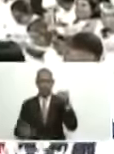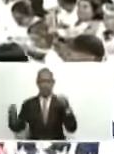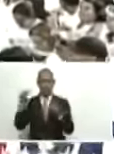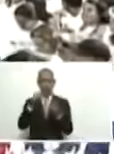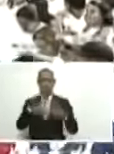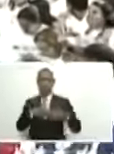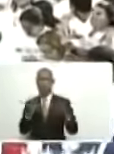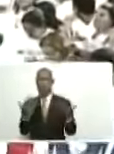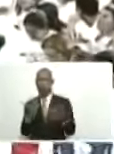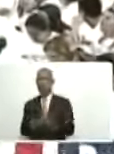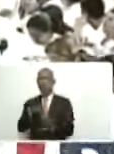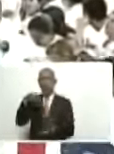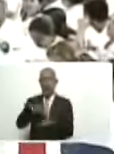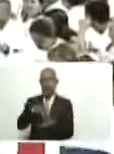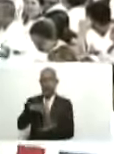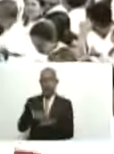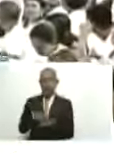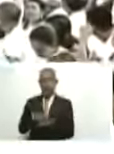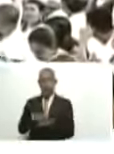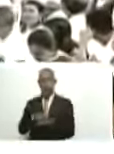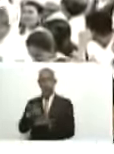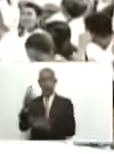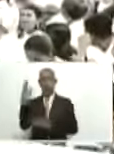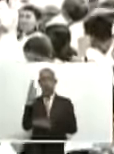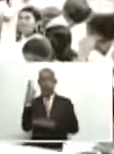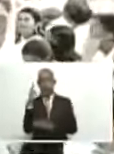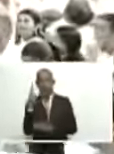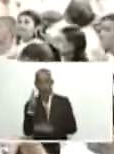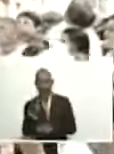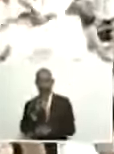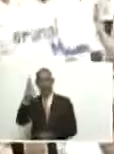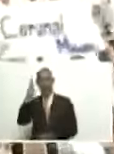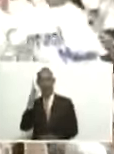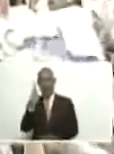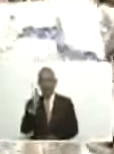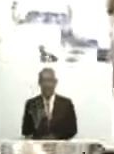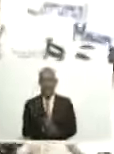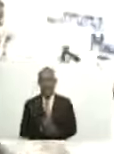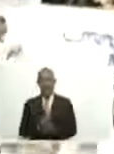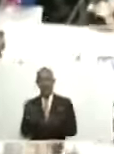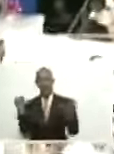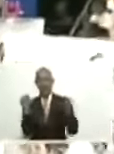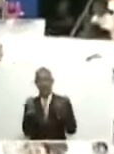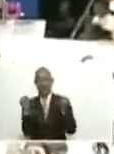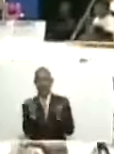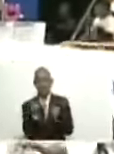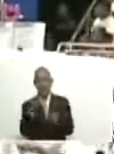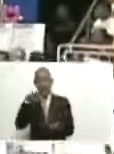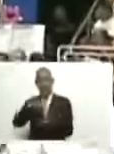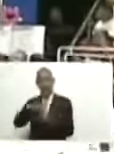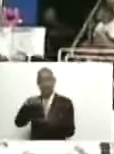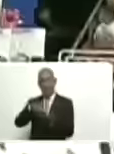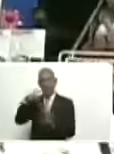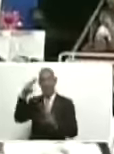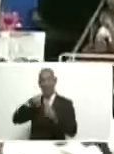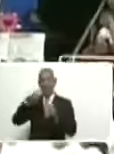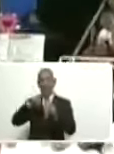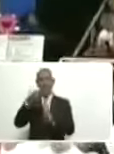son? Carabobo, Lara, Barinas, Mérida, Miranda, Táchira y el